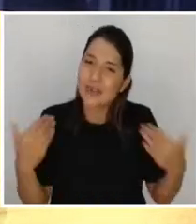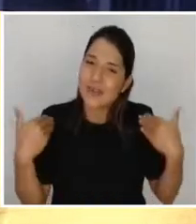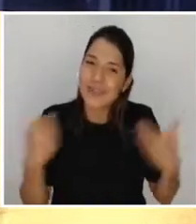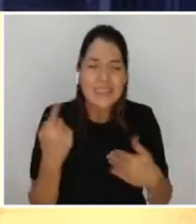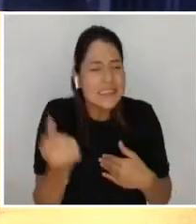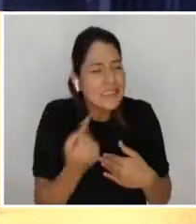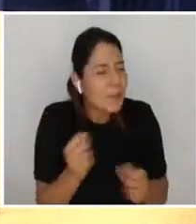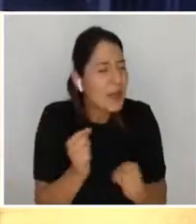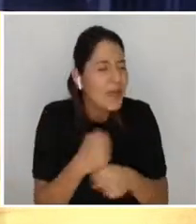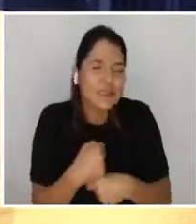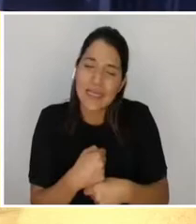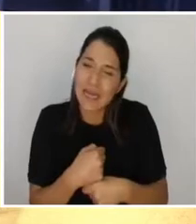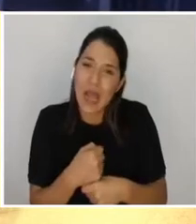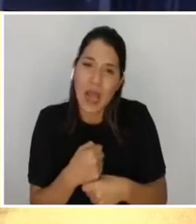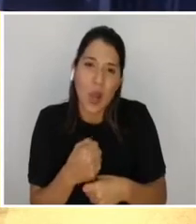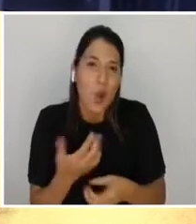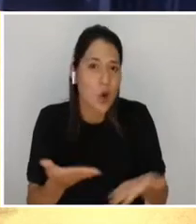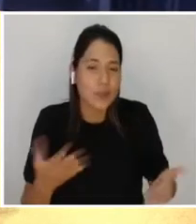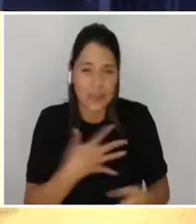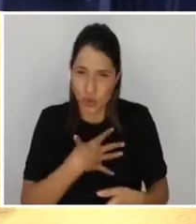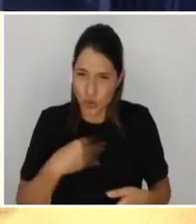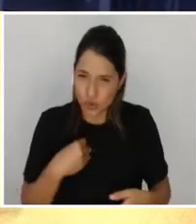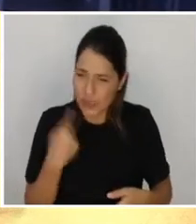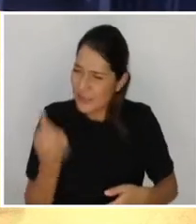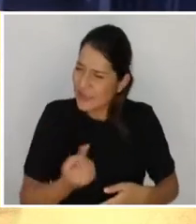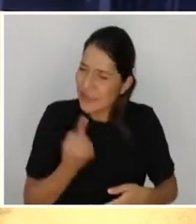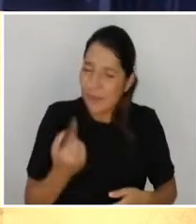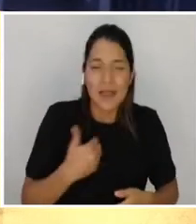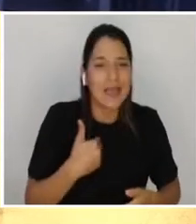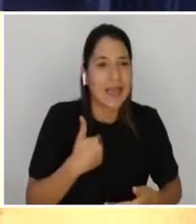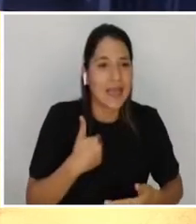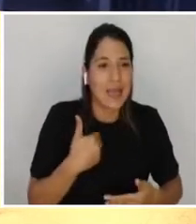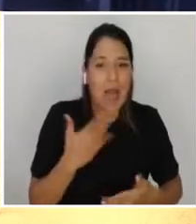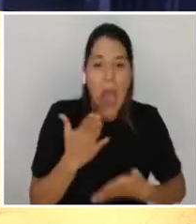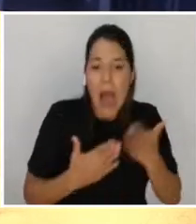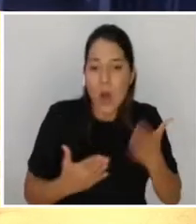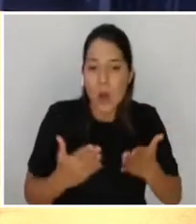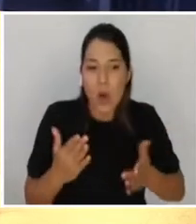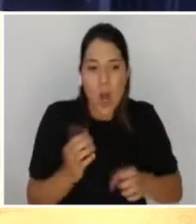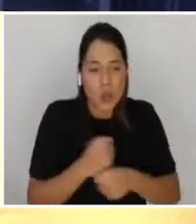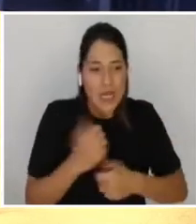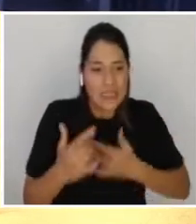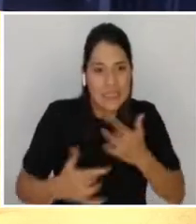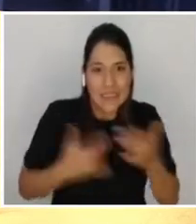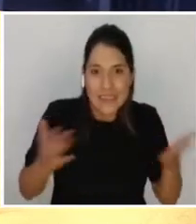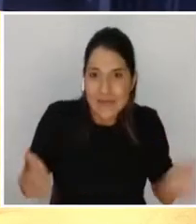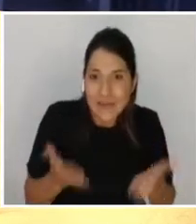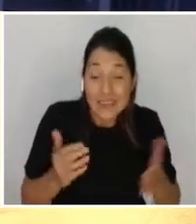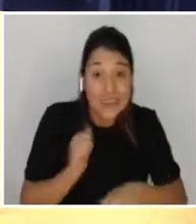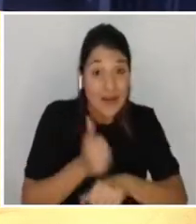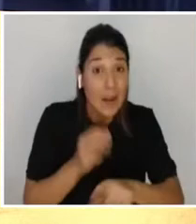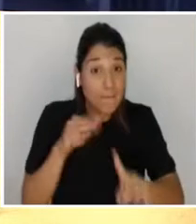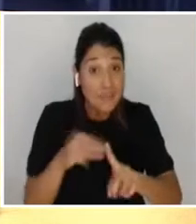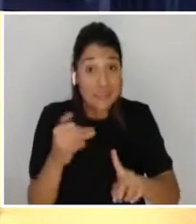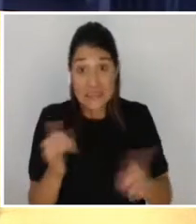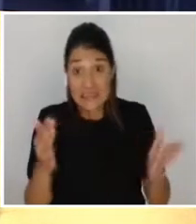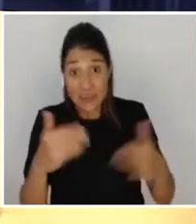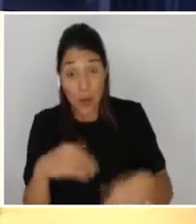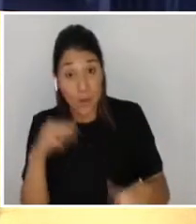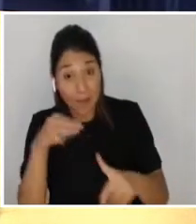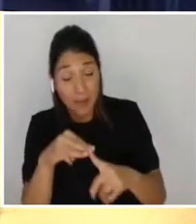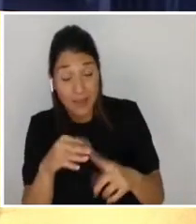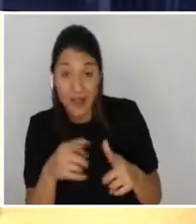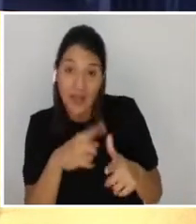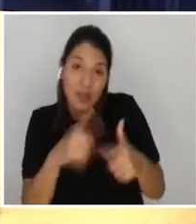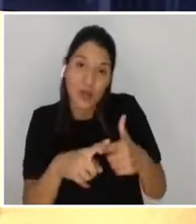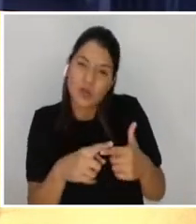¿verdad? Siempre tener una motivación en la vida, siempre tener metas, ¿verdad? Porque si en la vida nosotros no tenemos metas, entonces eso está ahí complicado,